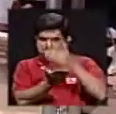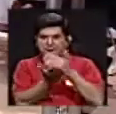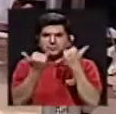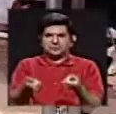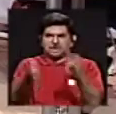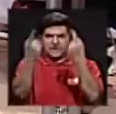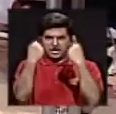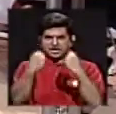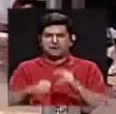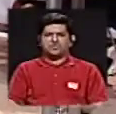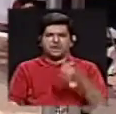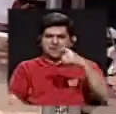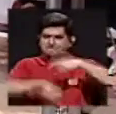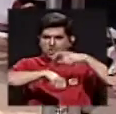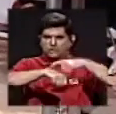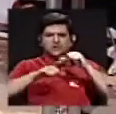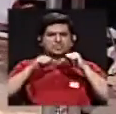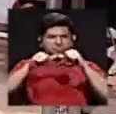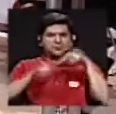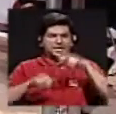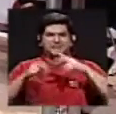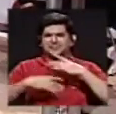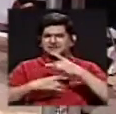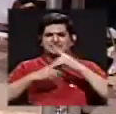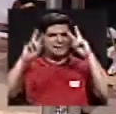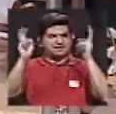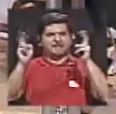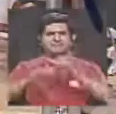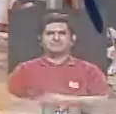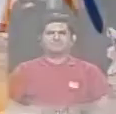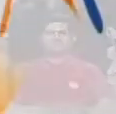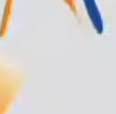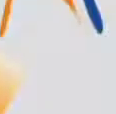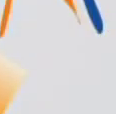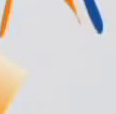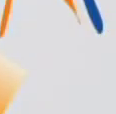regresamos en un instante para continuar con este interesante tema